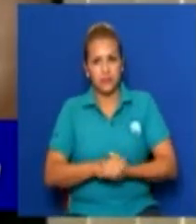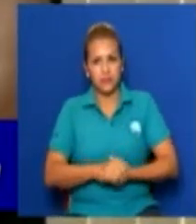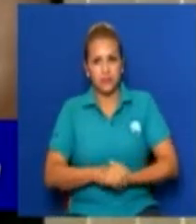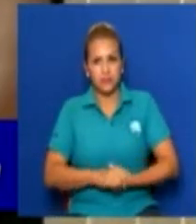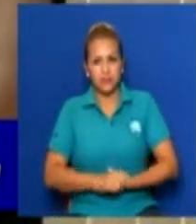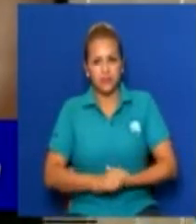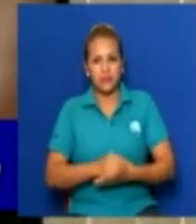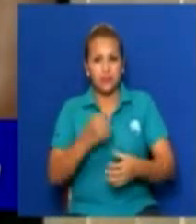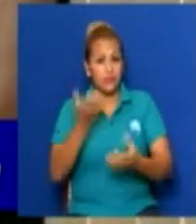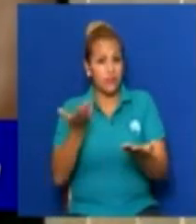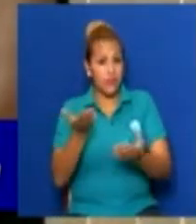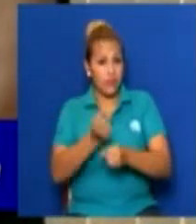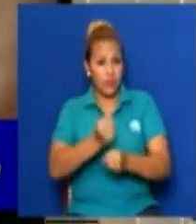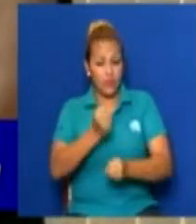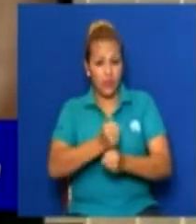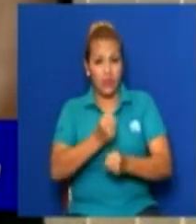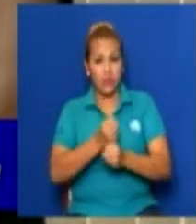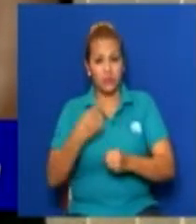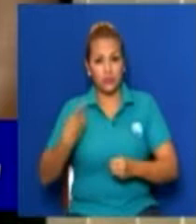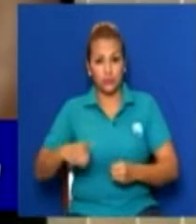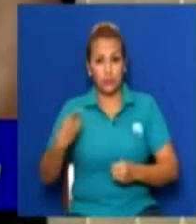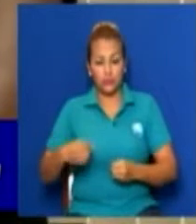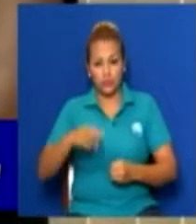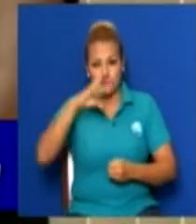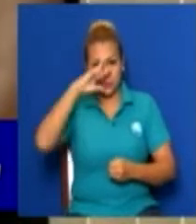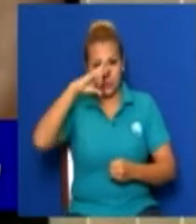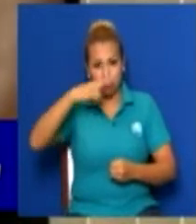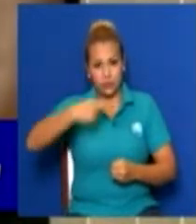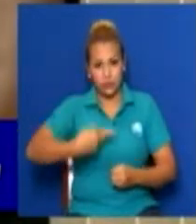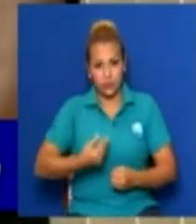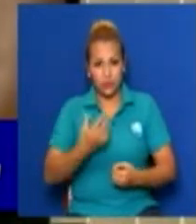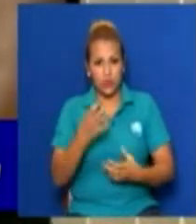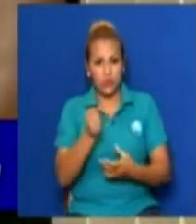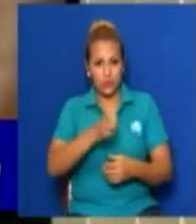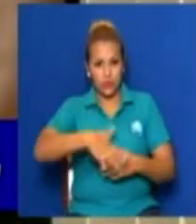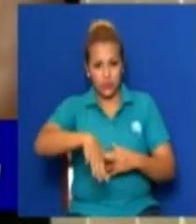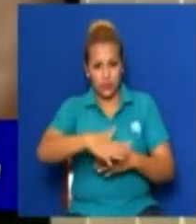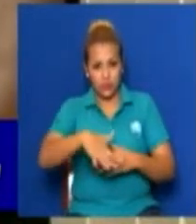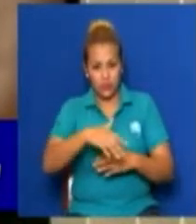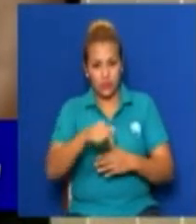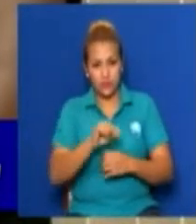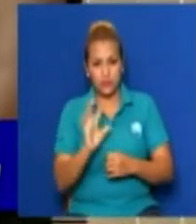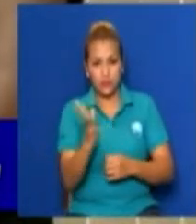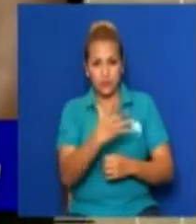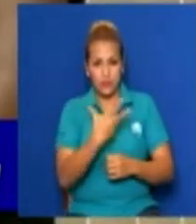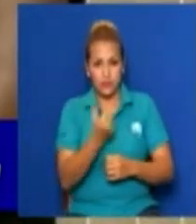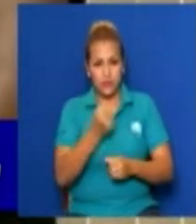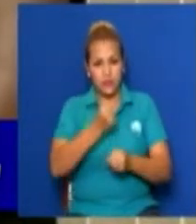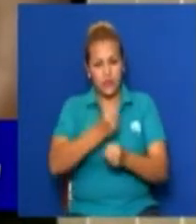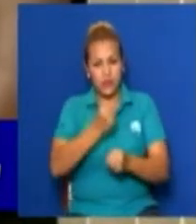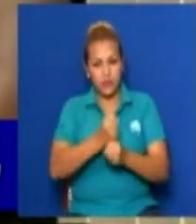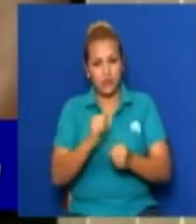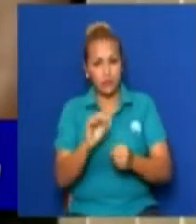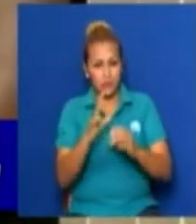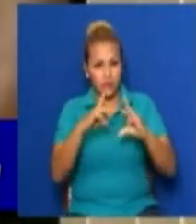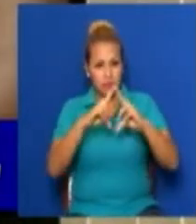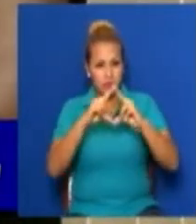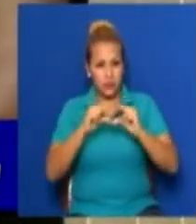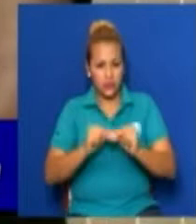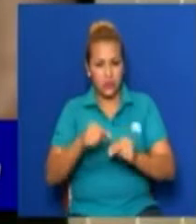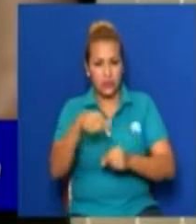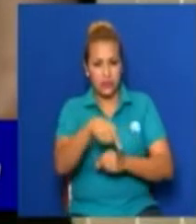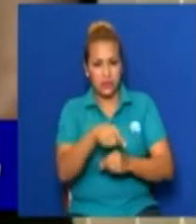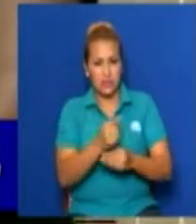El trabajo es un derecho y una responsabilidad social. El trabajo de los nicaragüenses es el medio